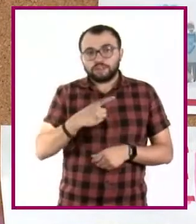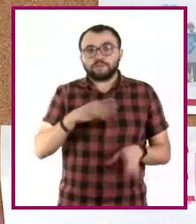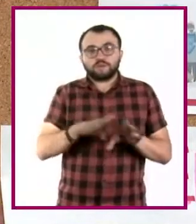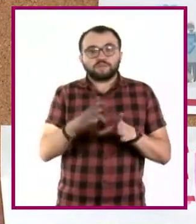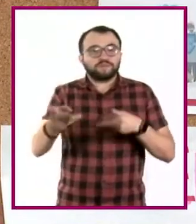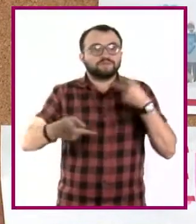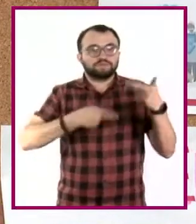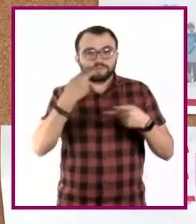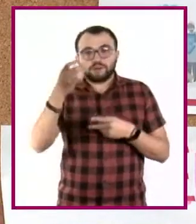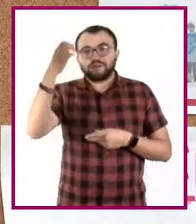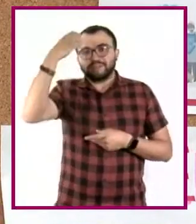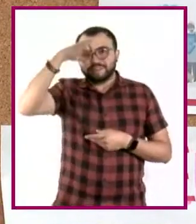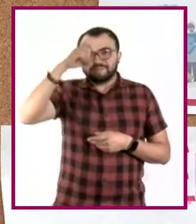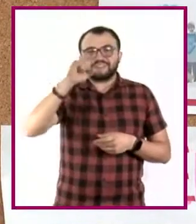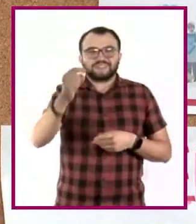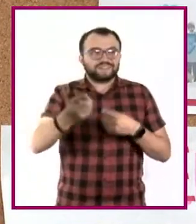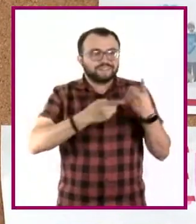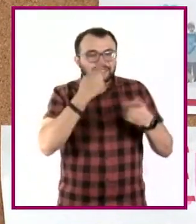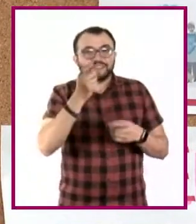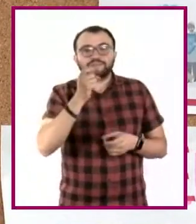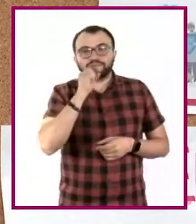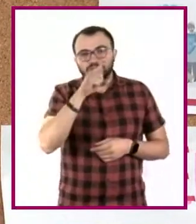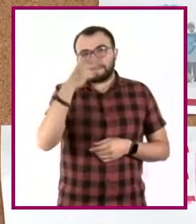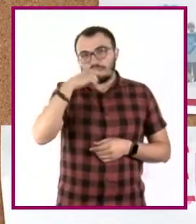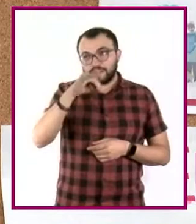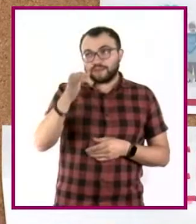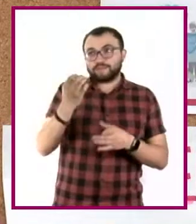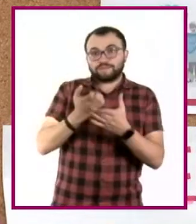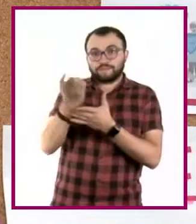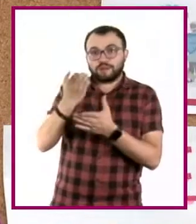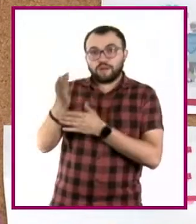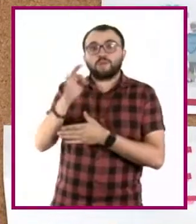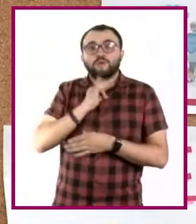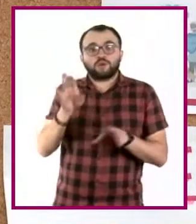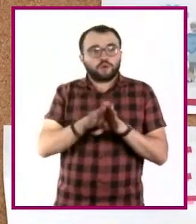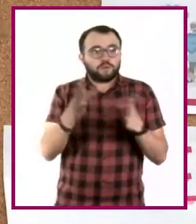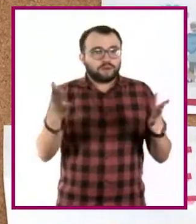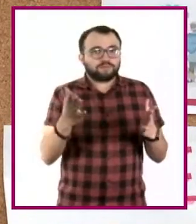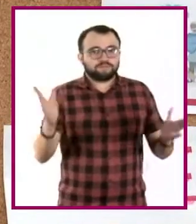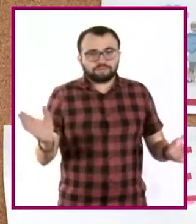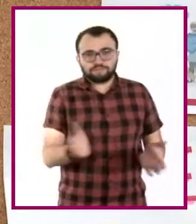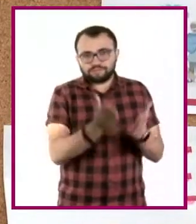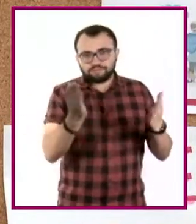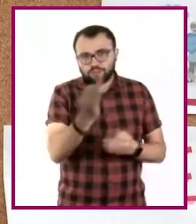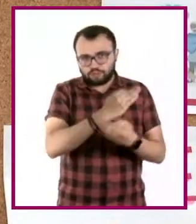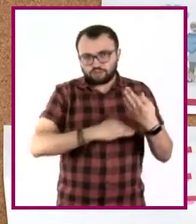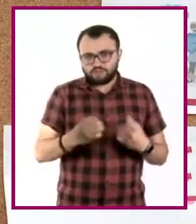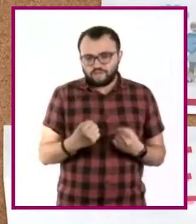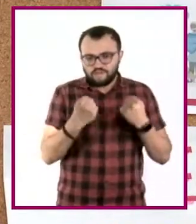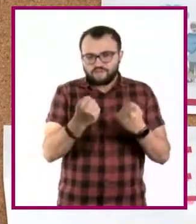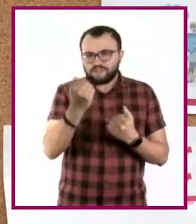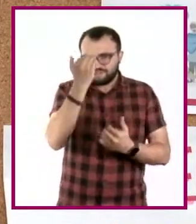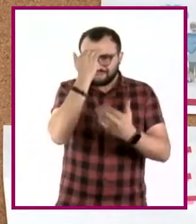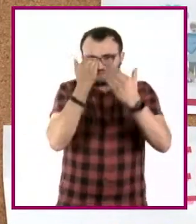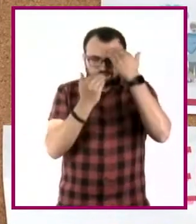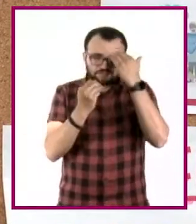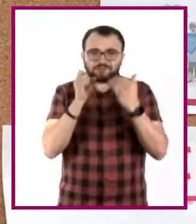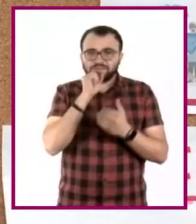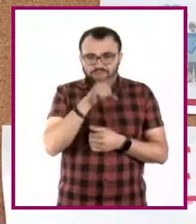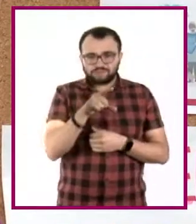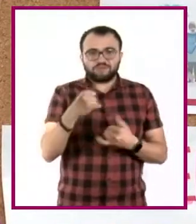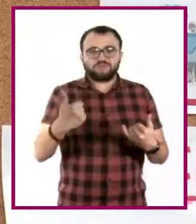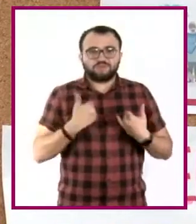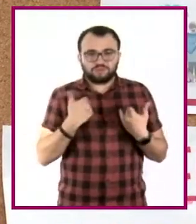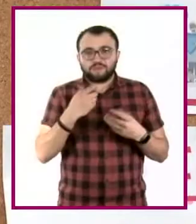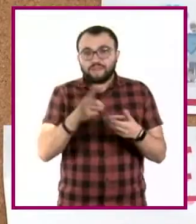experiencias de éxito de jóvenes mexicanos y extranjeros puede ser un aliciente para poner en marcha todo el potencial de conocimiento de la juventud en el desarrollo